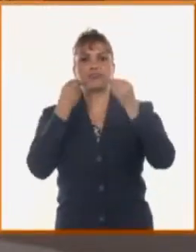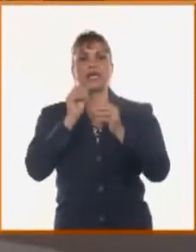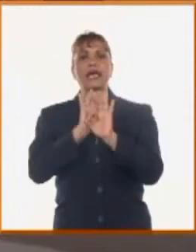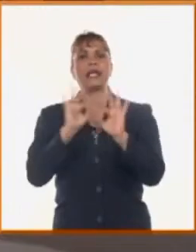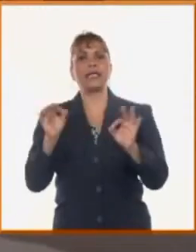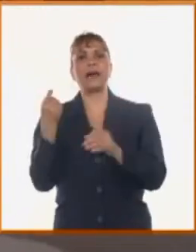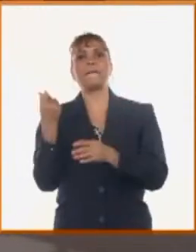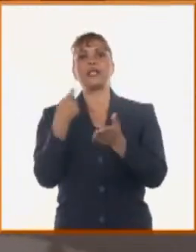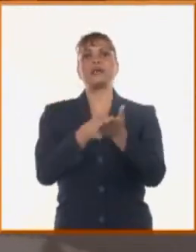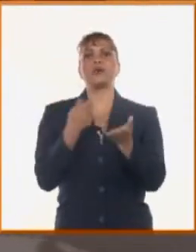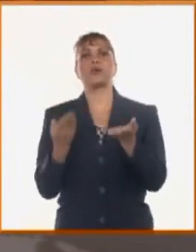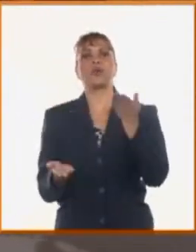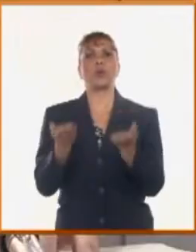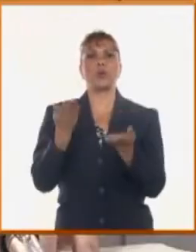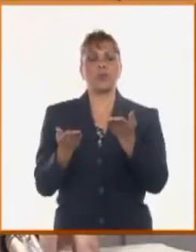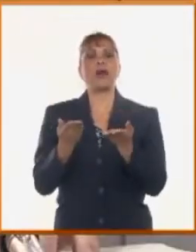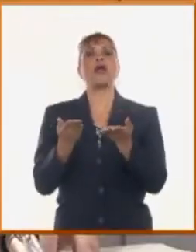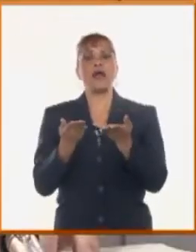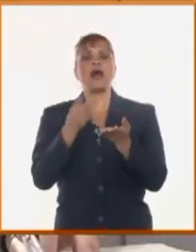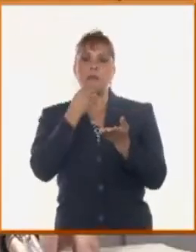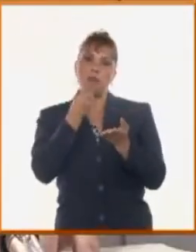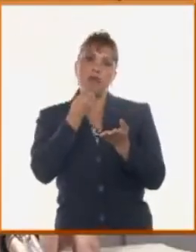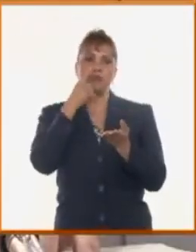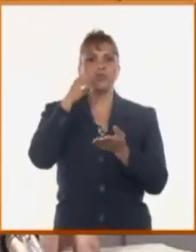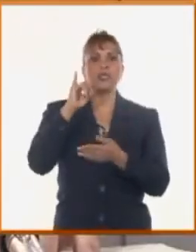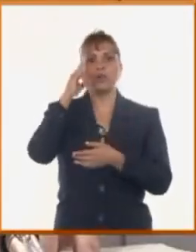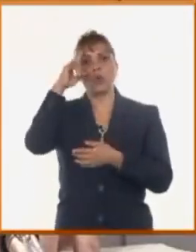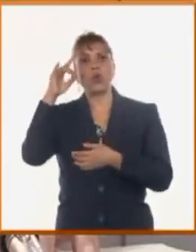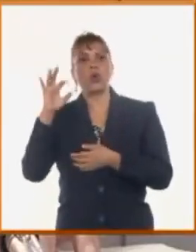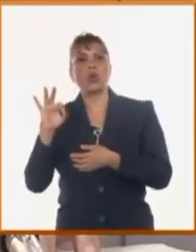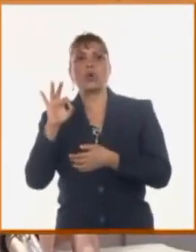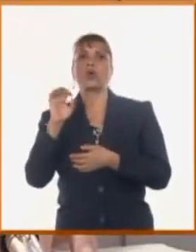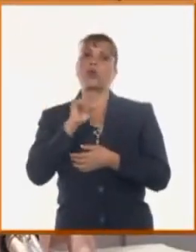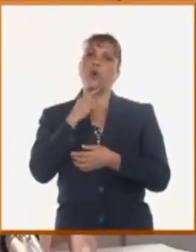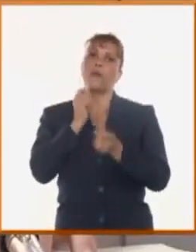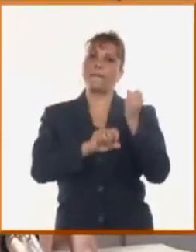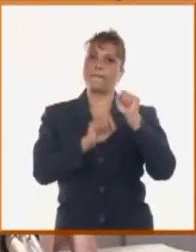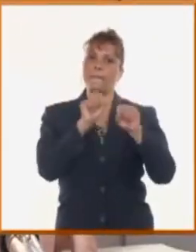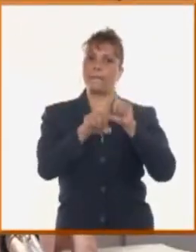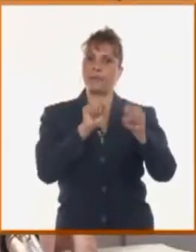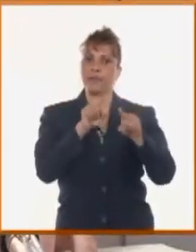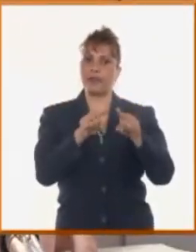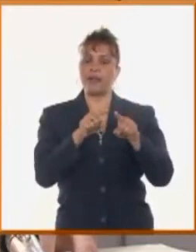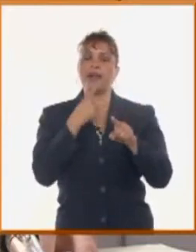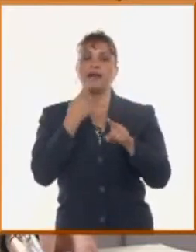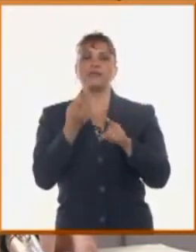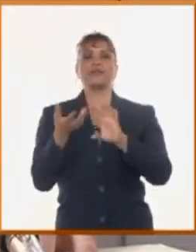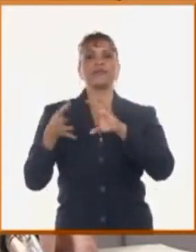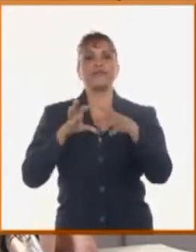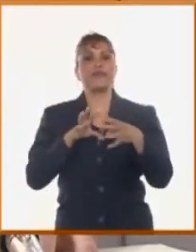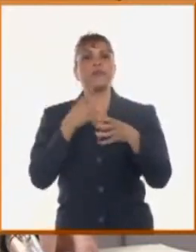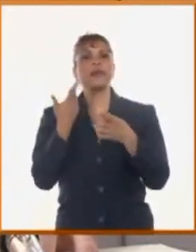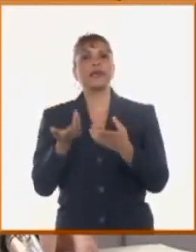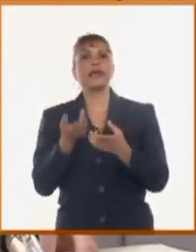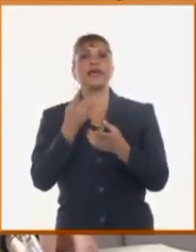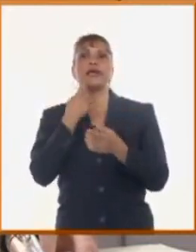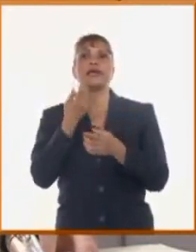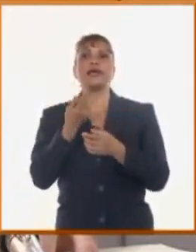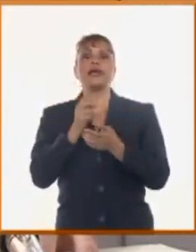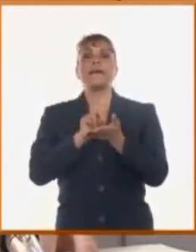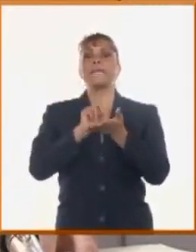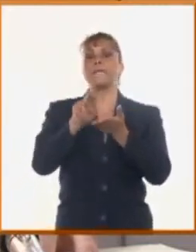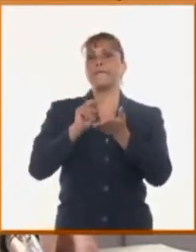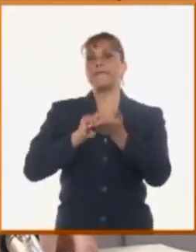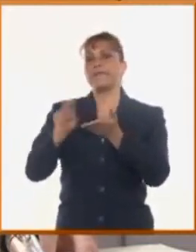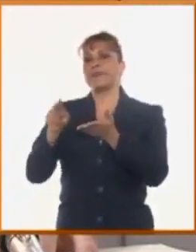y que eso también posibilita el desarrollo. El tema de la posibilidad de establecer transacciones comerciales